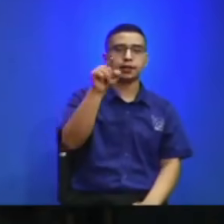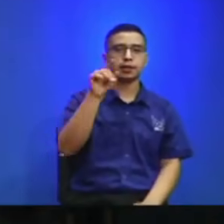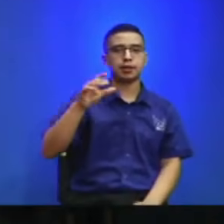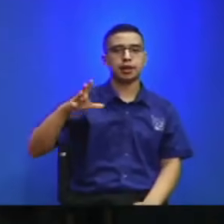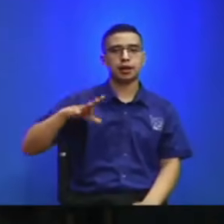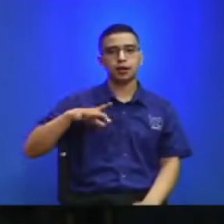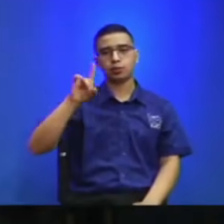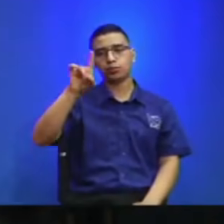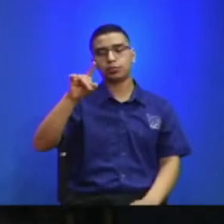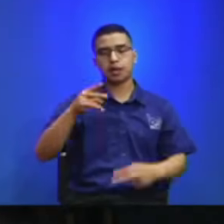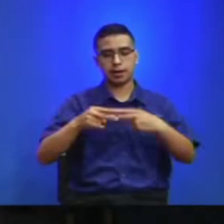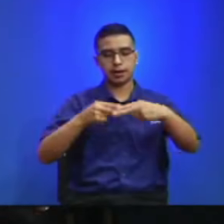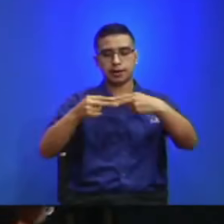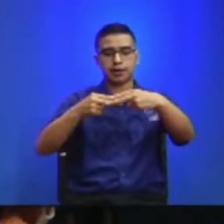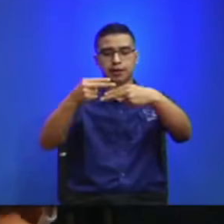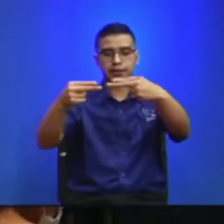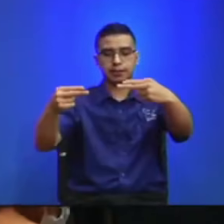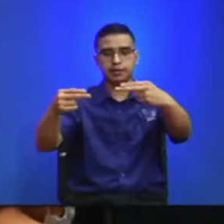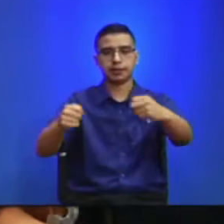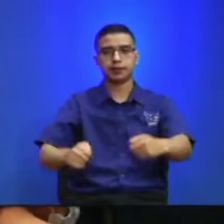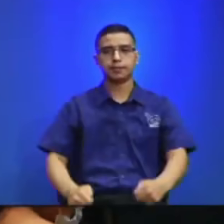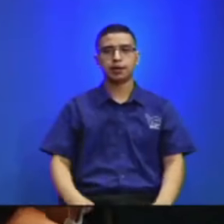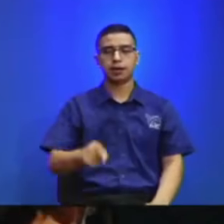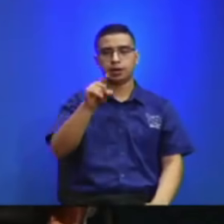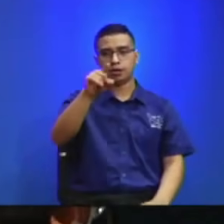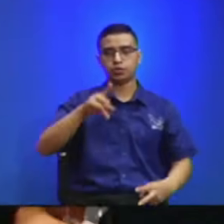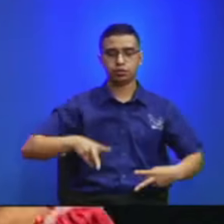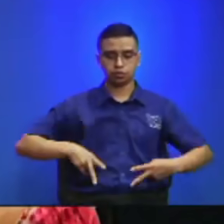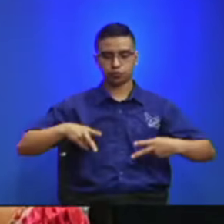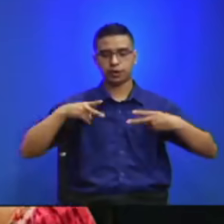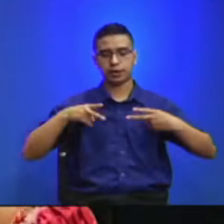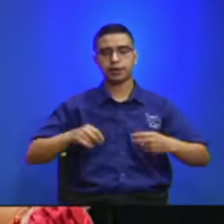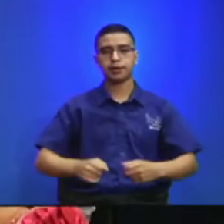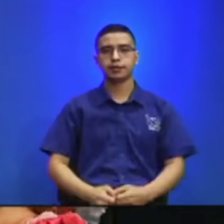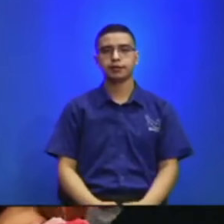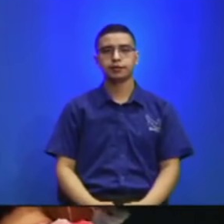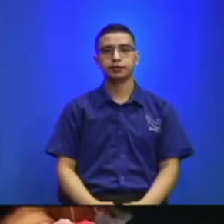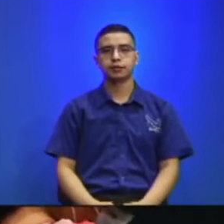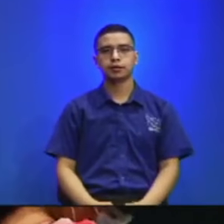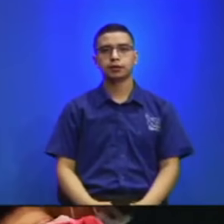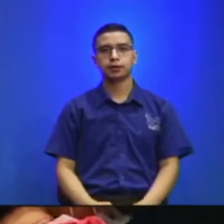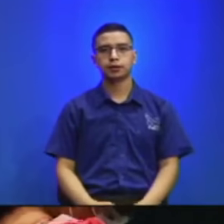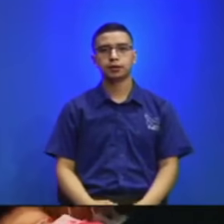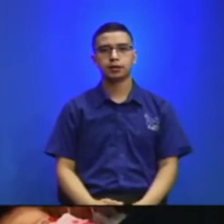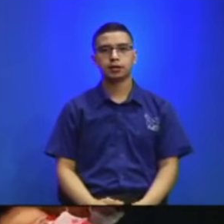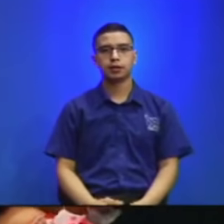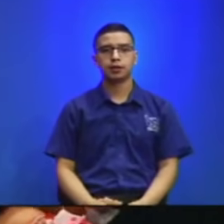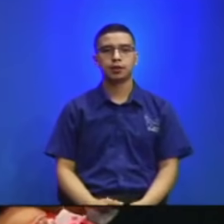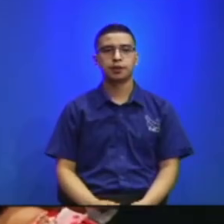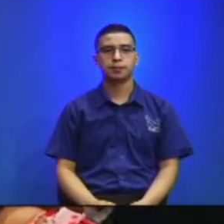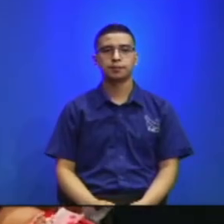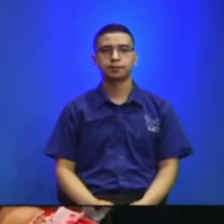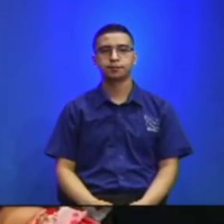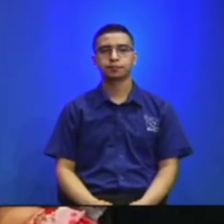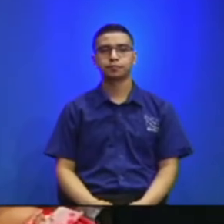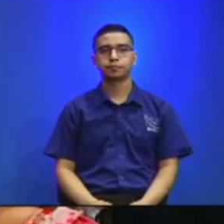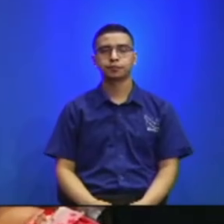los tuyos ponte de pie porque vamos a administrar sólo déjame al lado mientras te ponen de pie